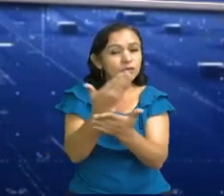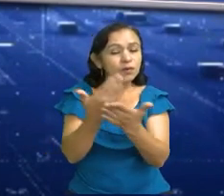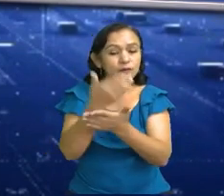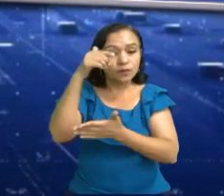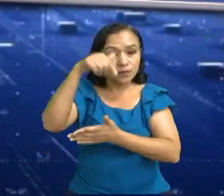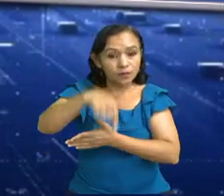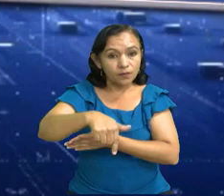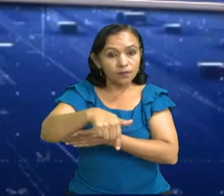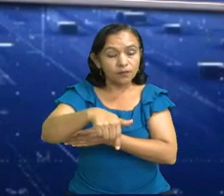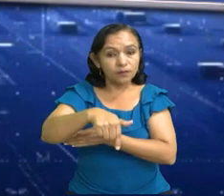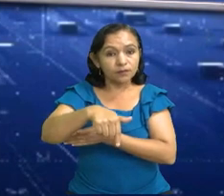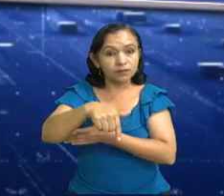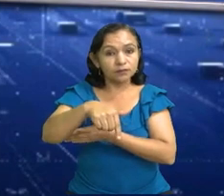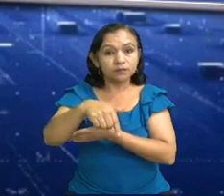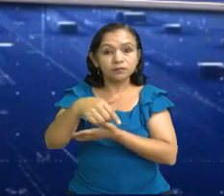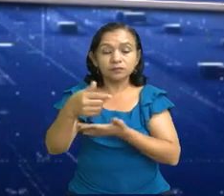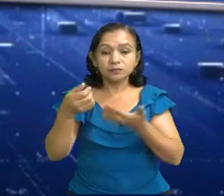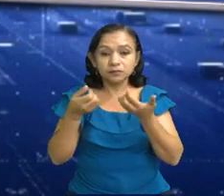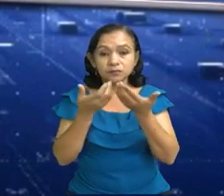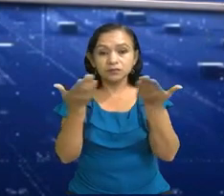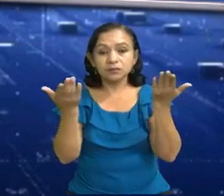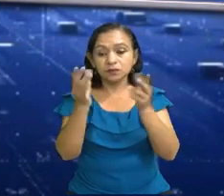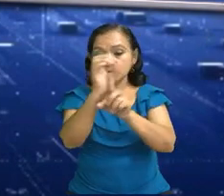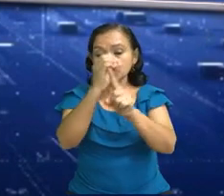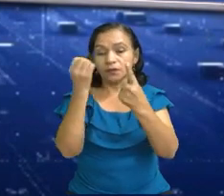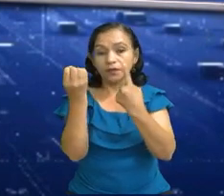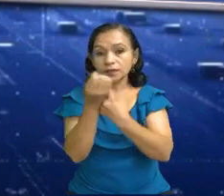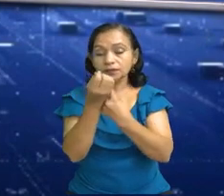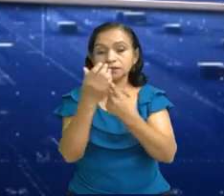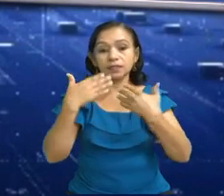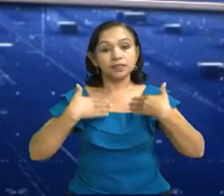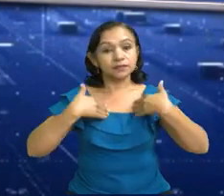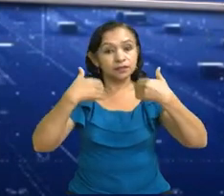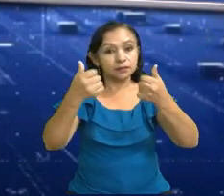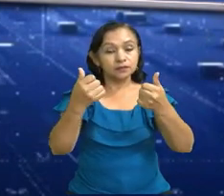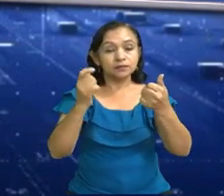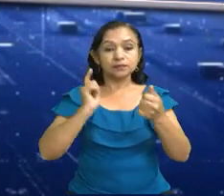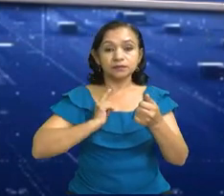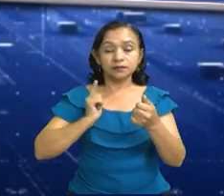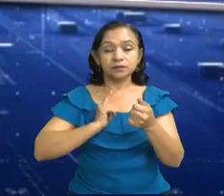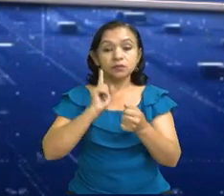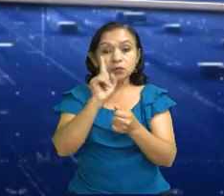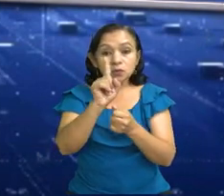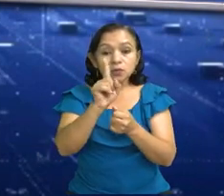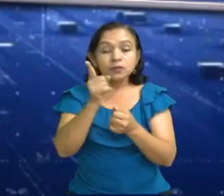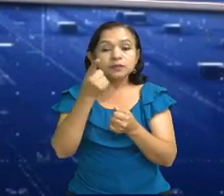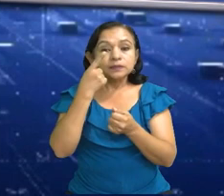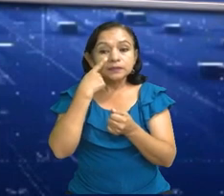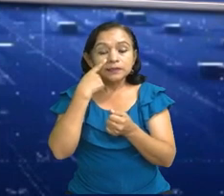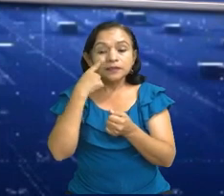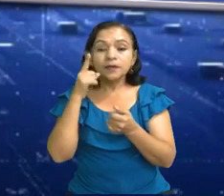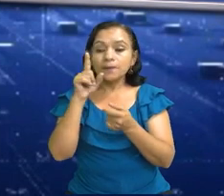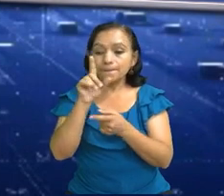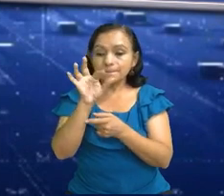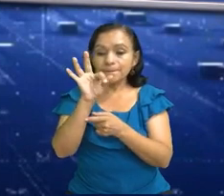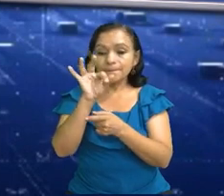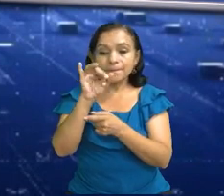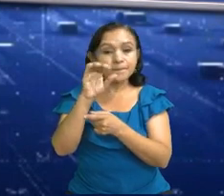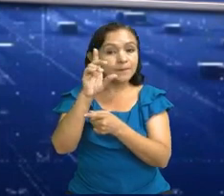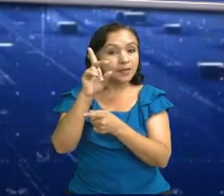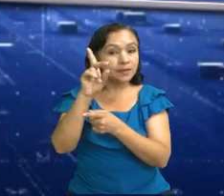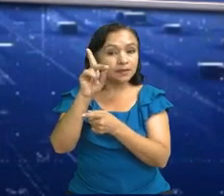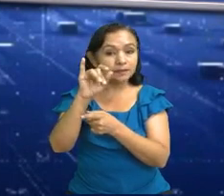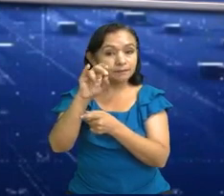hoy reportado a través de la Organización Panamericana de la Salud? Tenemos un caso sospechoso nuevo en Filipinas, tenemos un